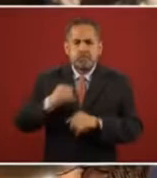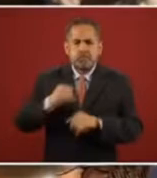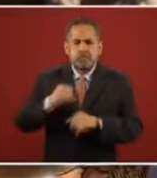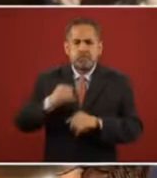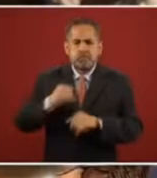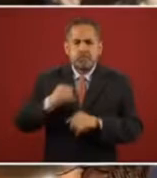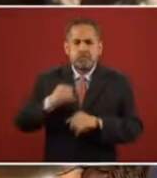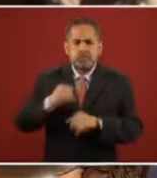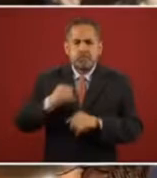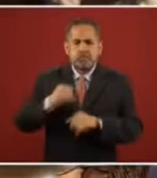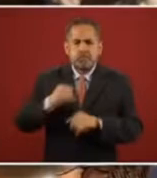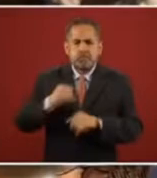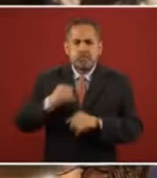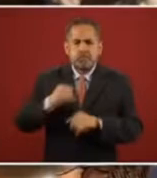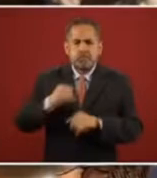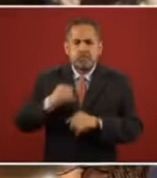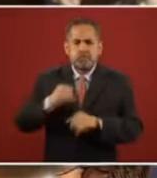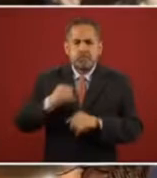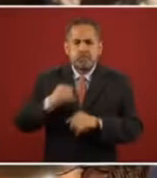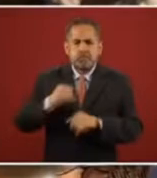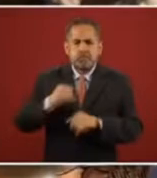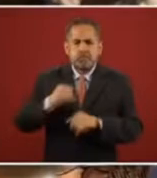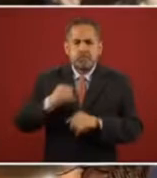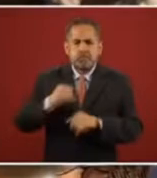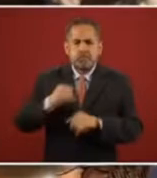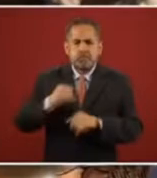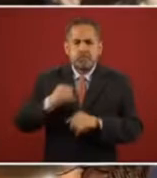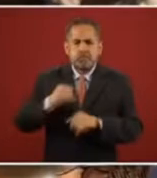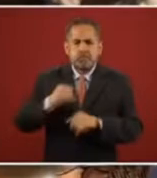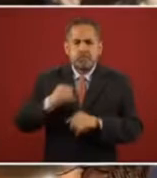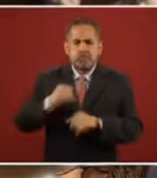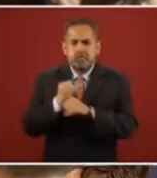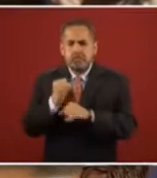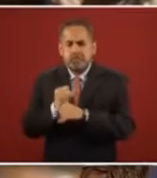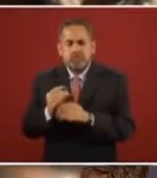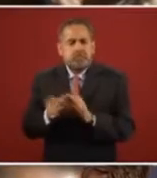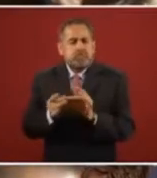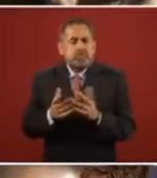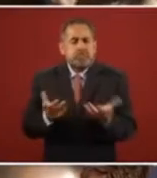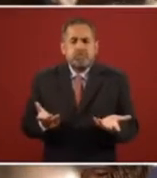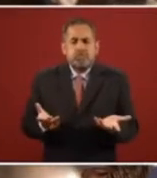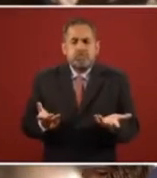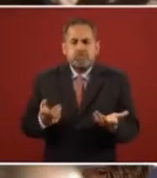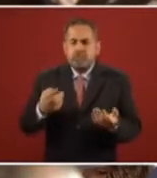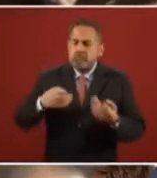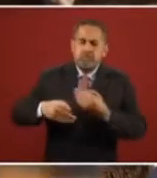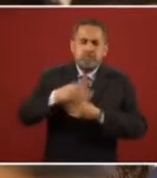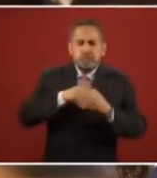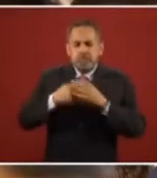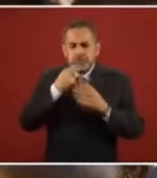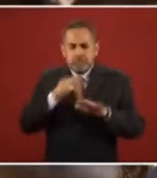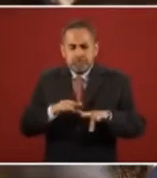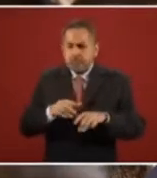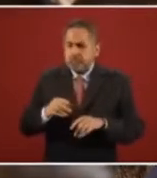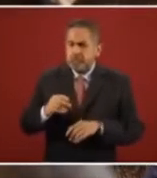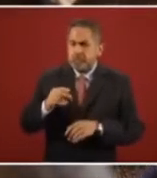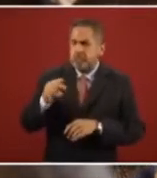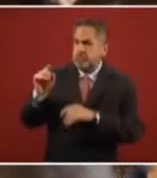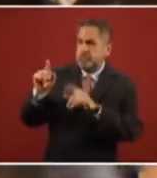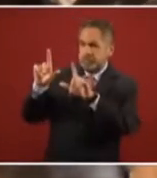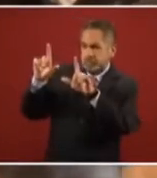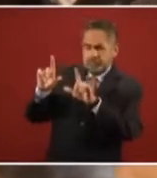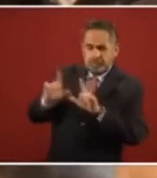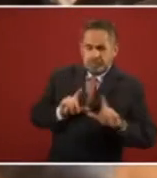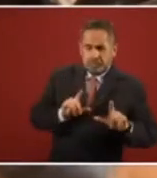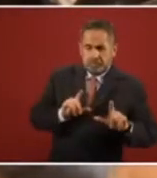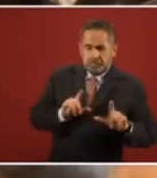uruguay de software es imagen todos nosotros utilizamos imágenes van a empezar a